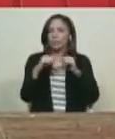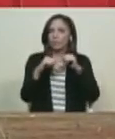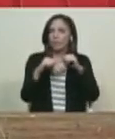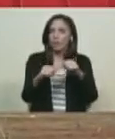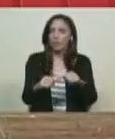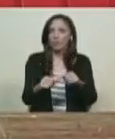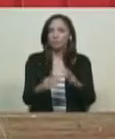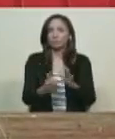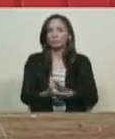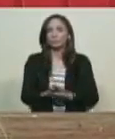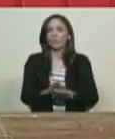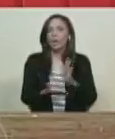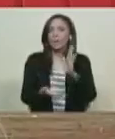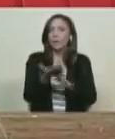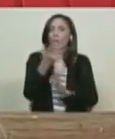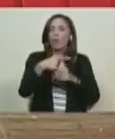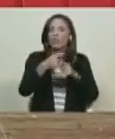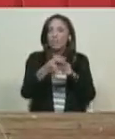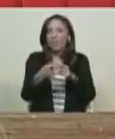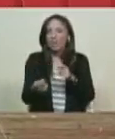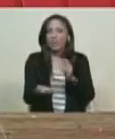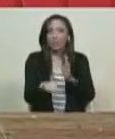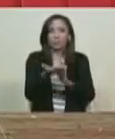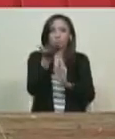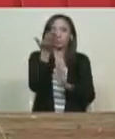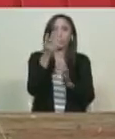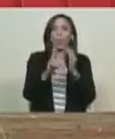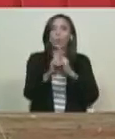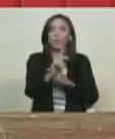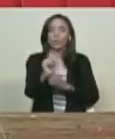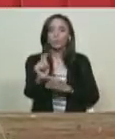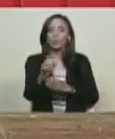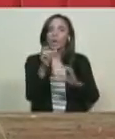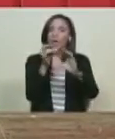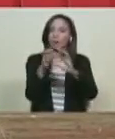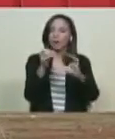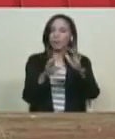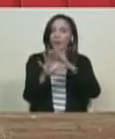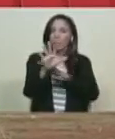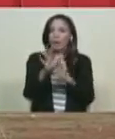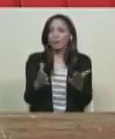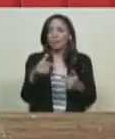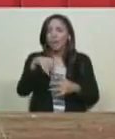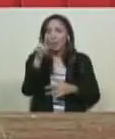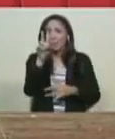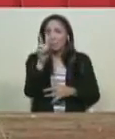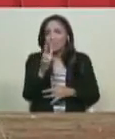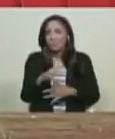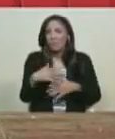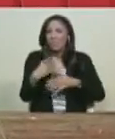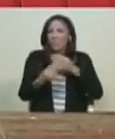por el aumento de los estatiques y por el carné de la patria que fuera de nuestro pueblo.